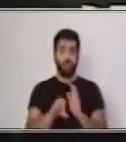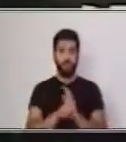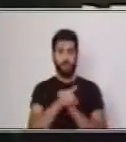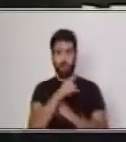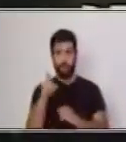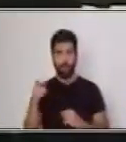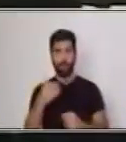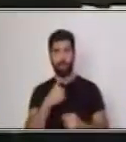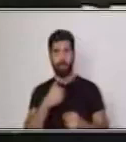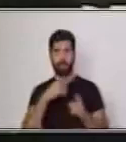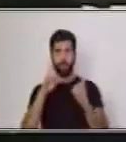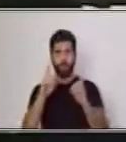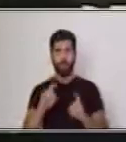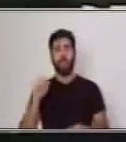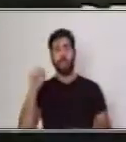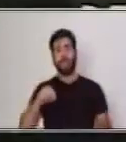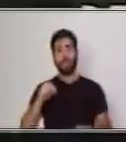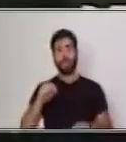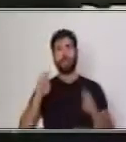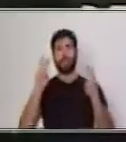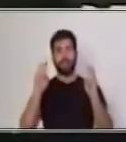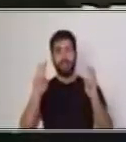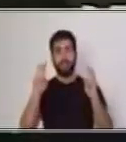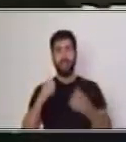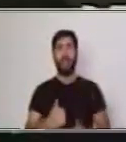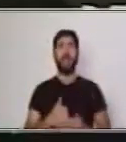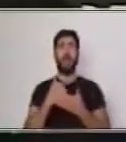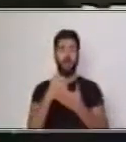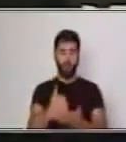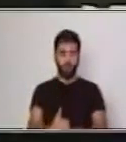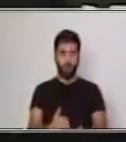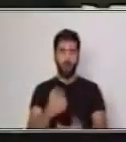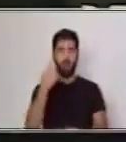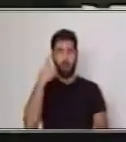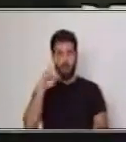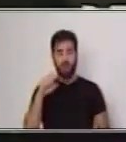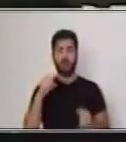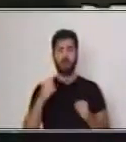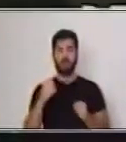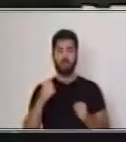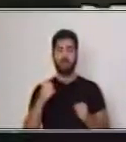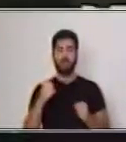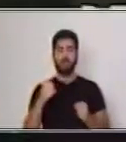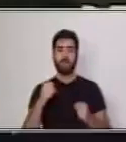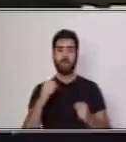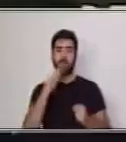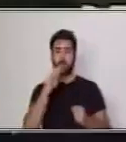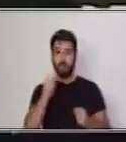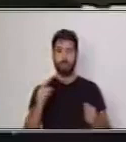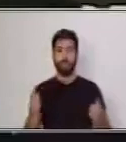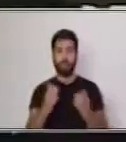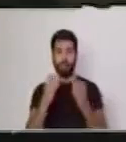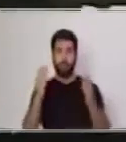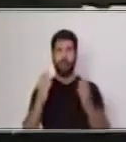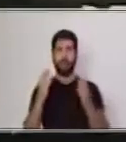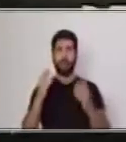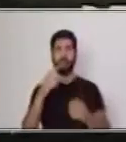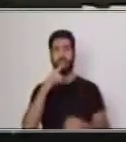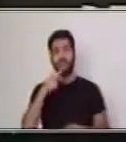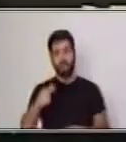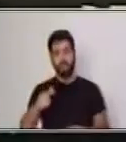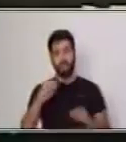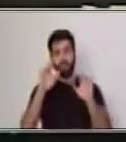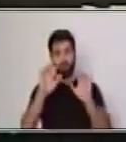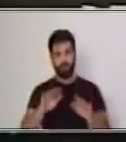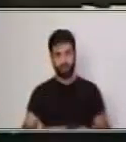con discapacidad, este tema les ayudará a ejercitar habilidades y destrezas como la atención, la memoria y